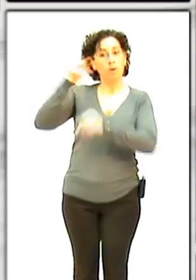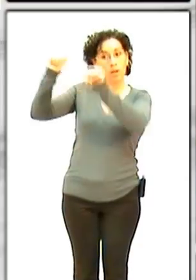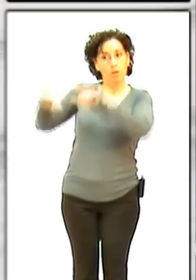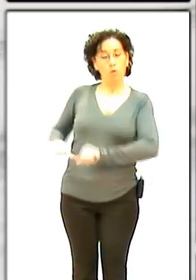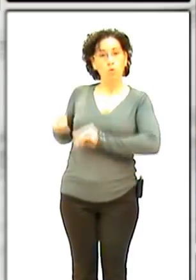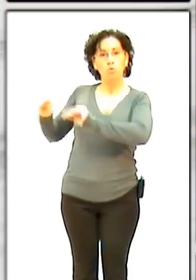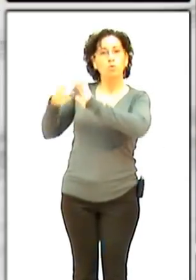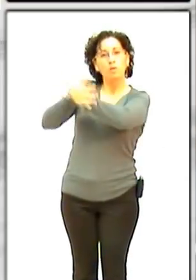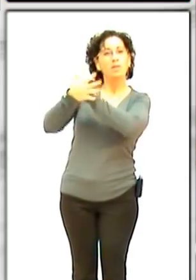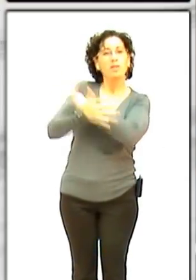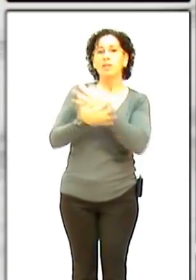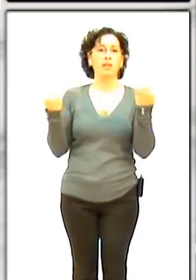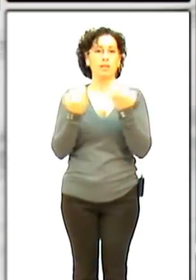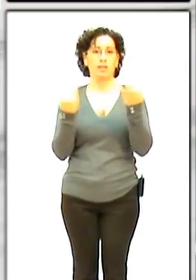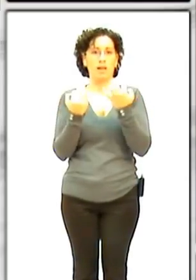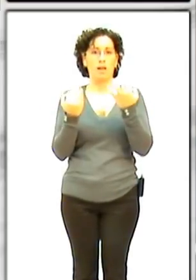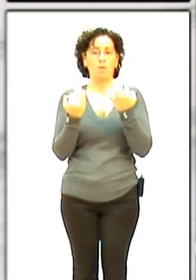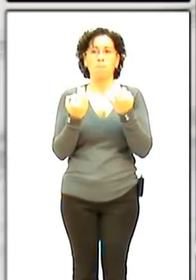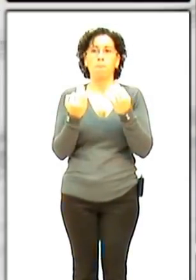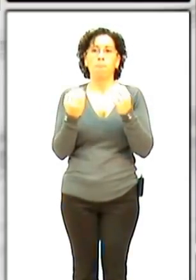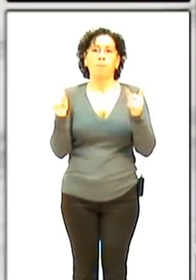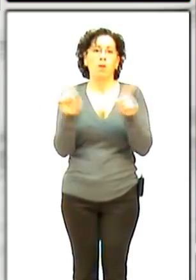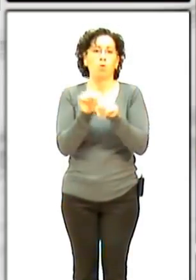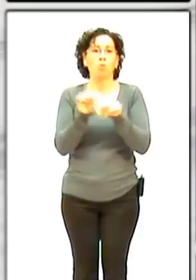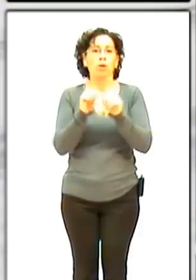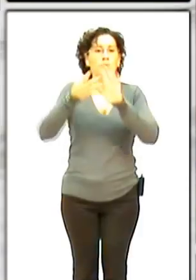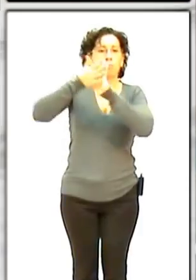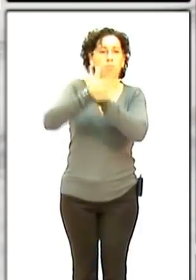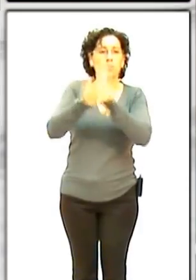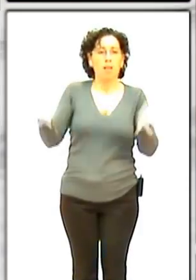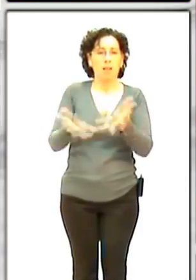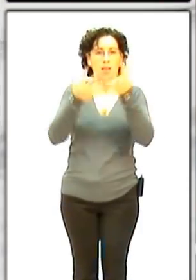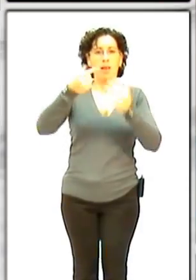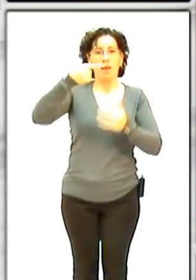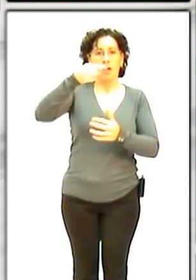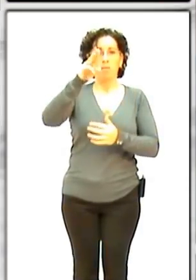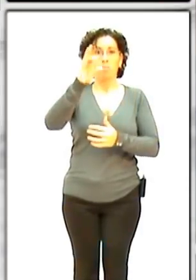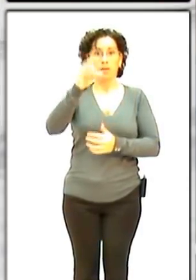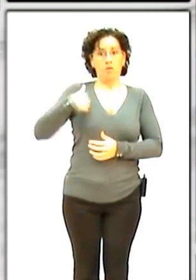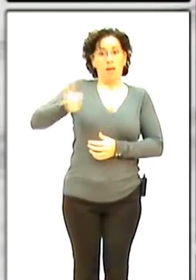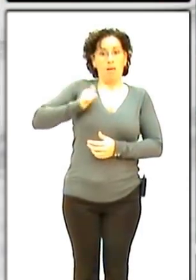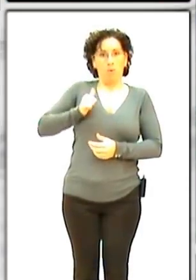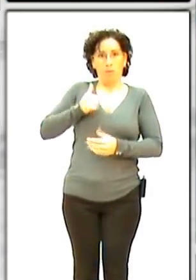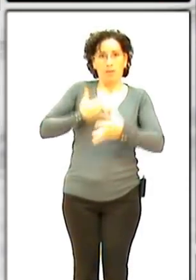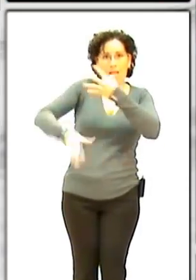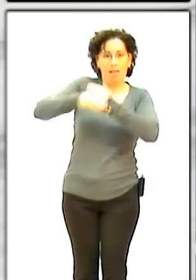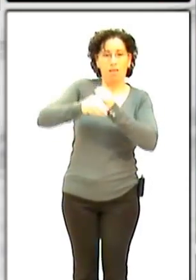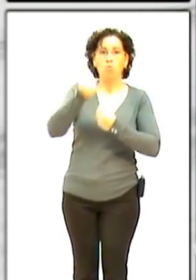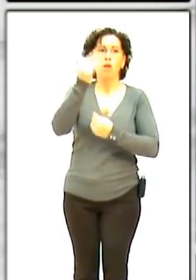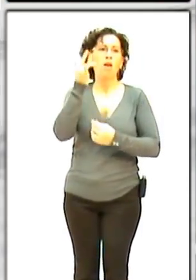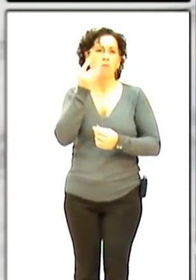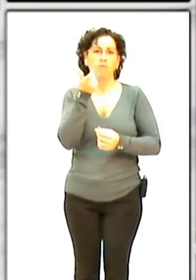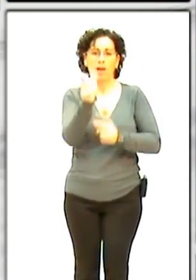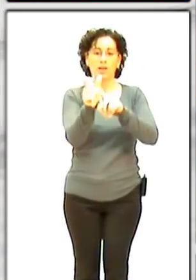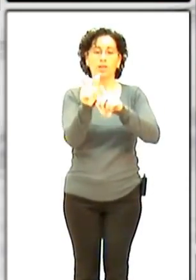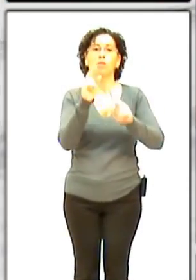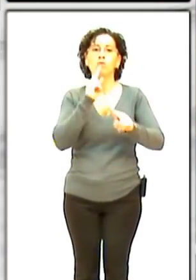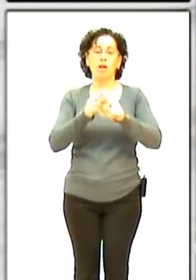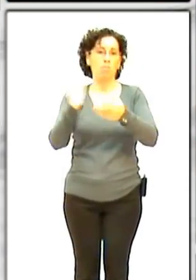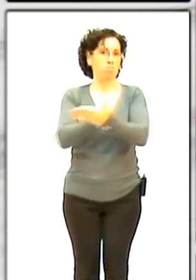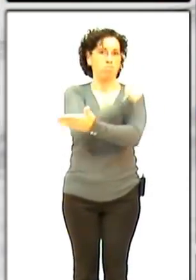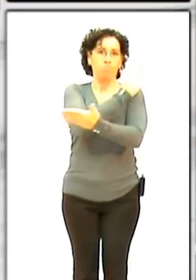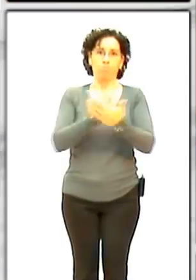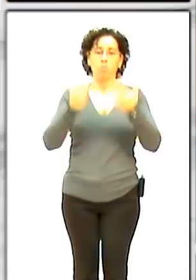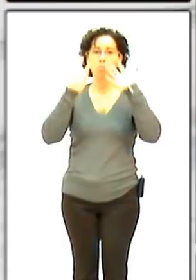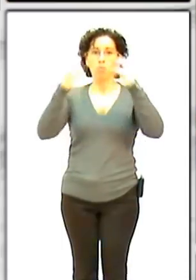va a hablarnos o va a hacer alguna introducción del sistema GPS. Permitirme que dé una fecha al respecto, y quizá es la fecha que marca un punto de inflexión en las